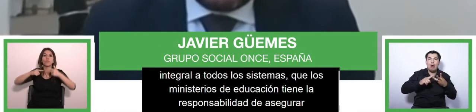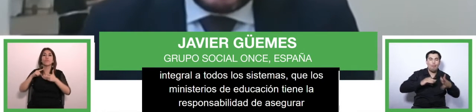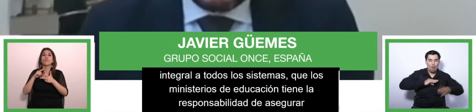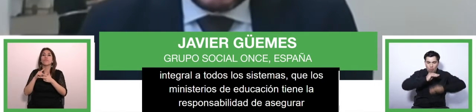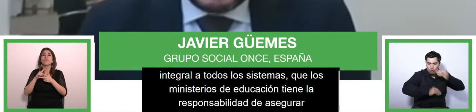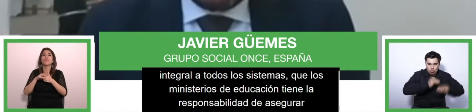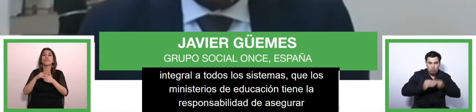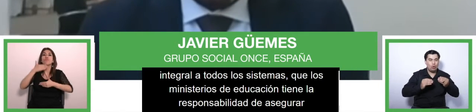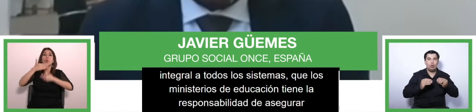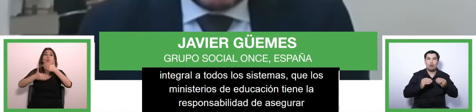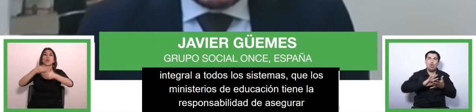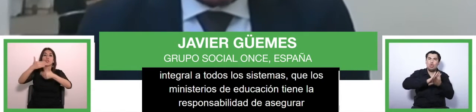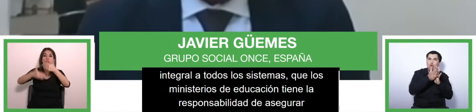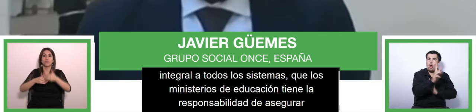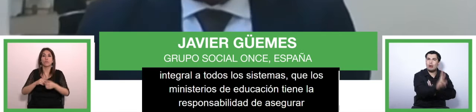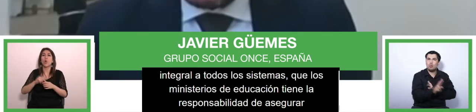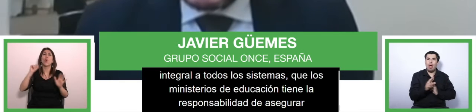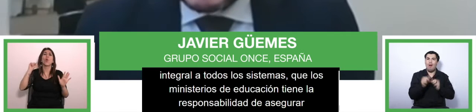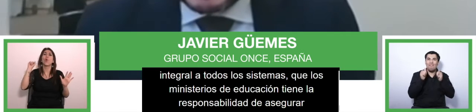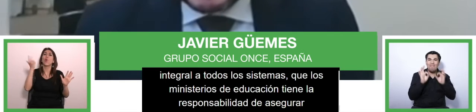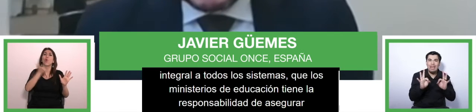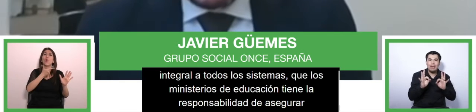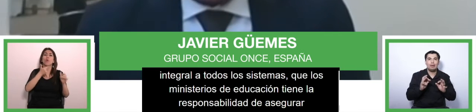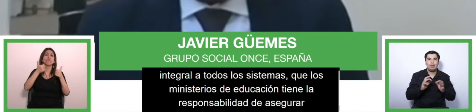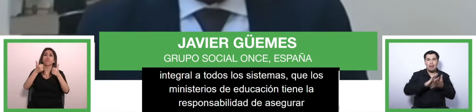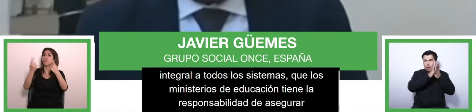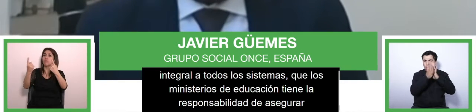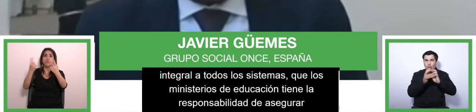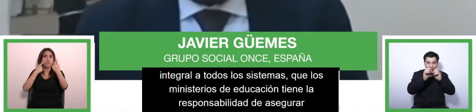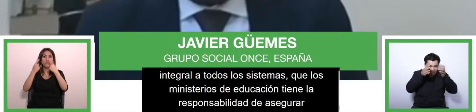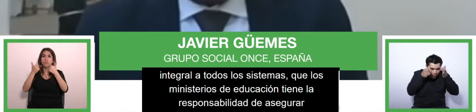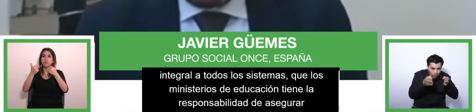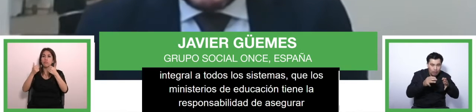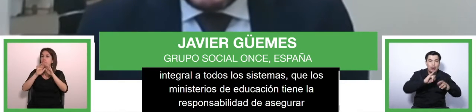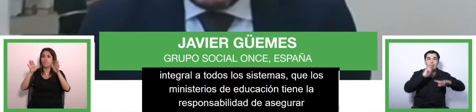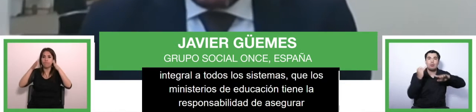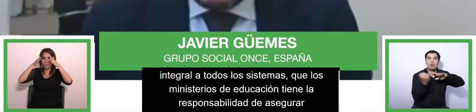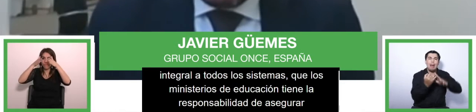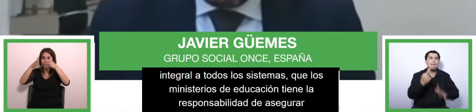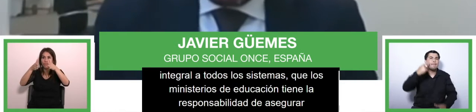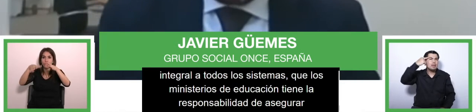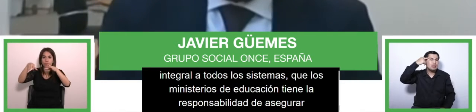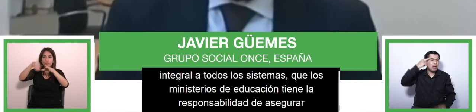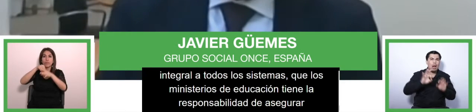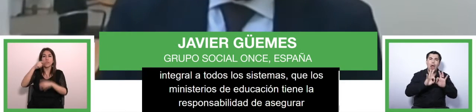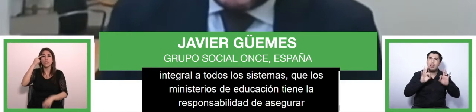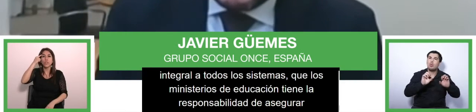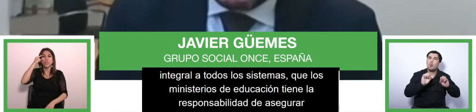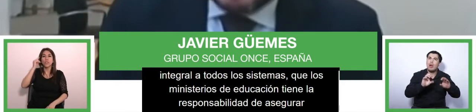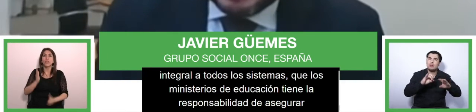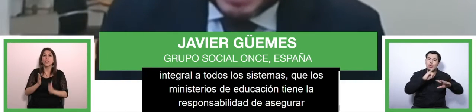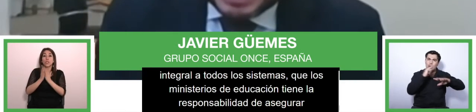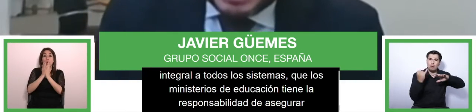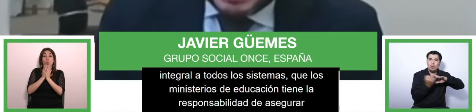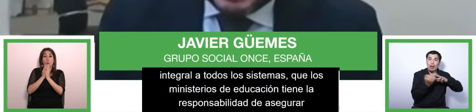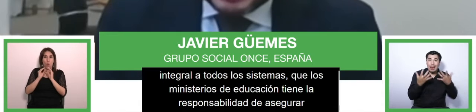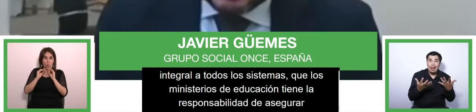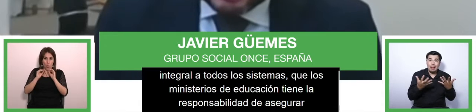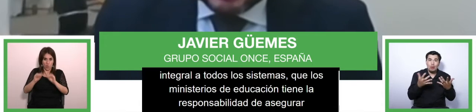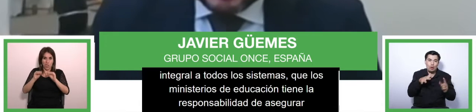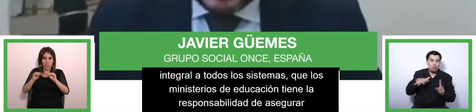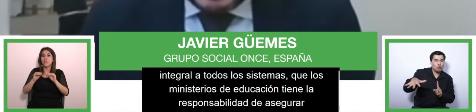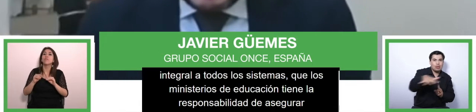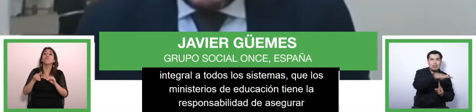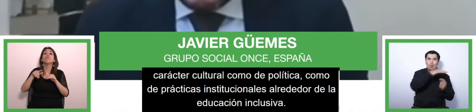de la educación inclusiva. Que tenemos que pensar que la educación inclusiva es un entorno integral, es